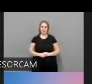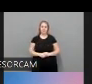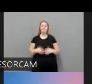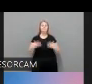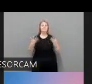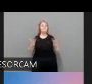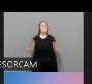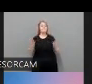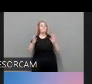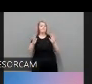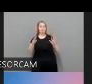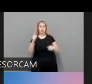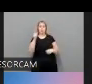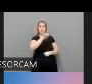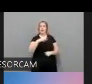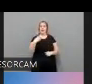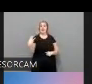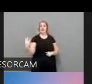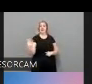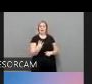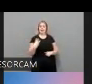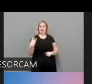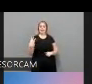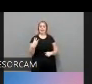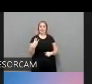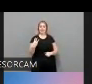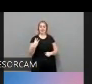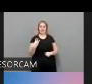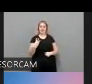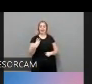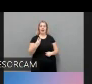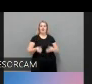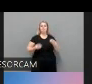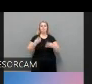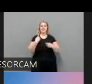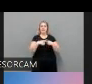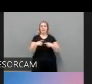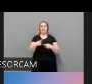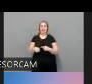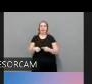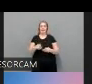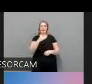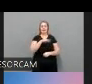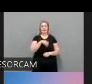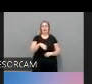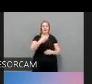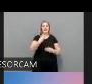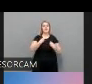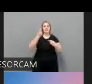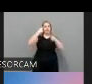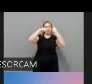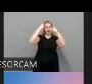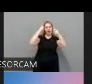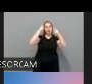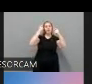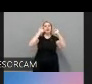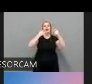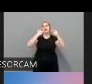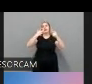embargo, estas tres personas hablan esta lengua de forma diferente. Las niñas viven en Zaragoza y la abuela es gallega,